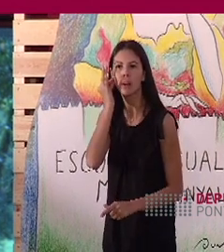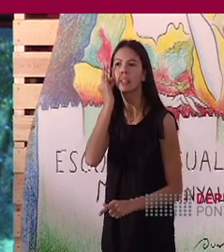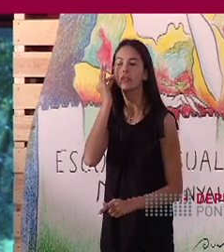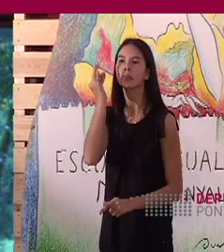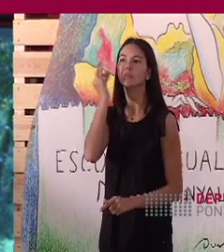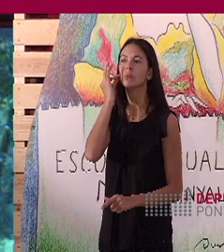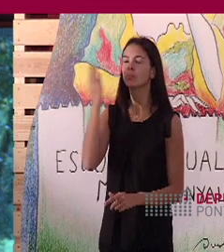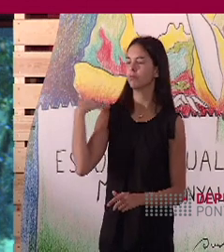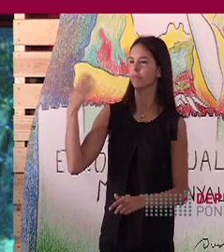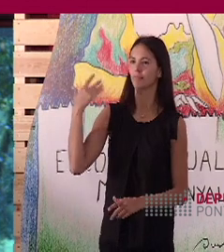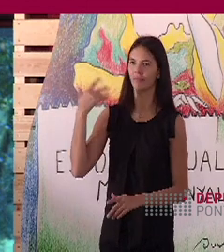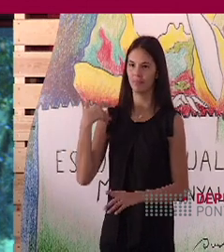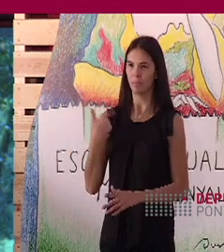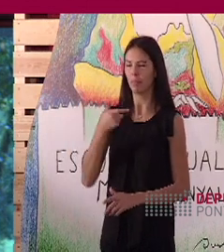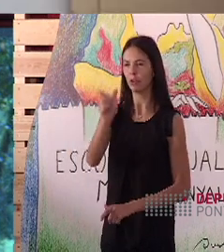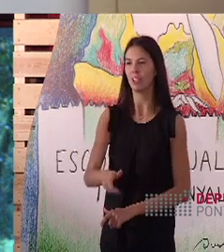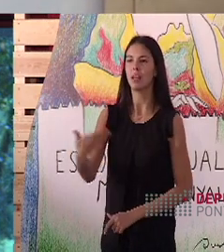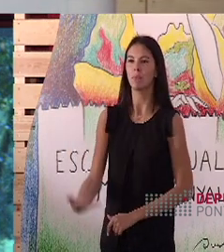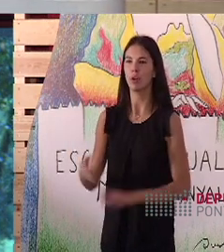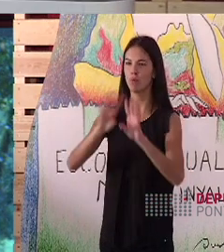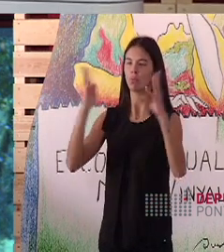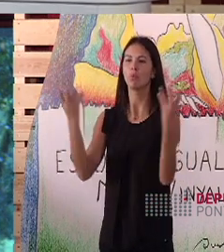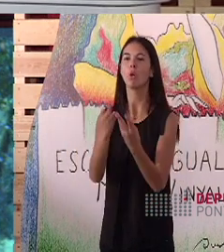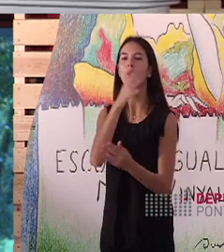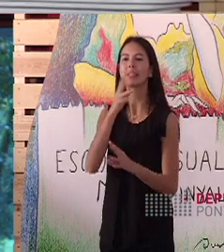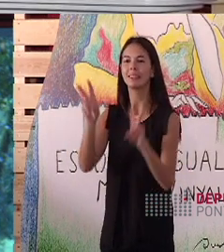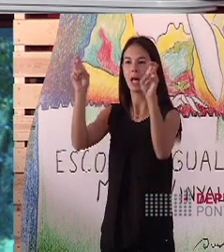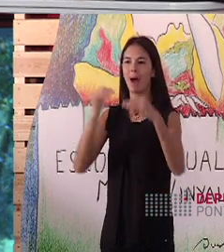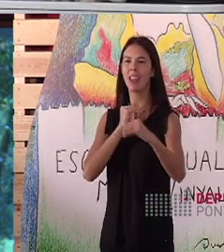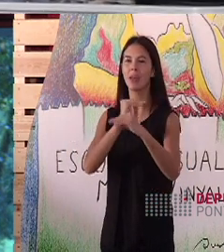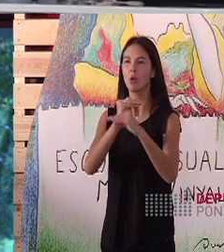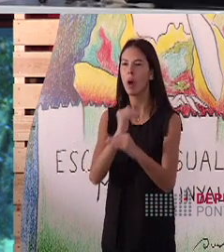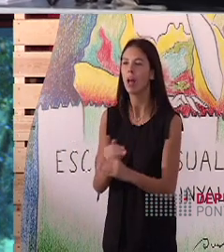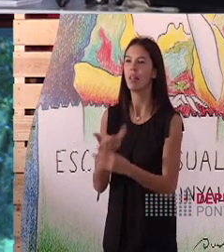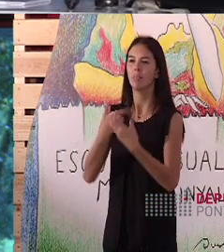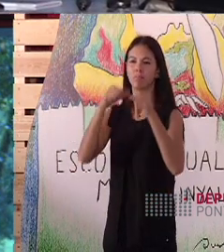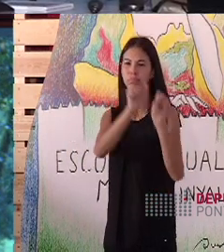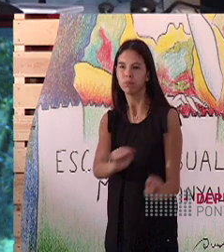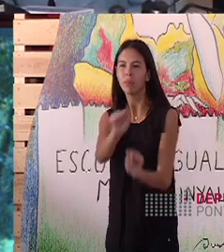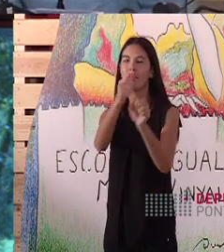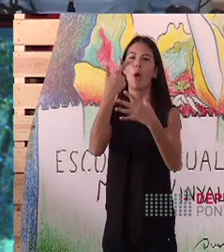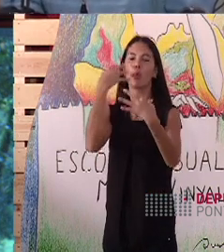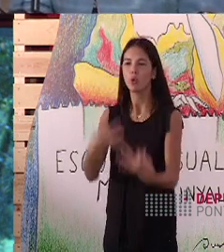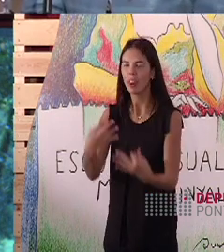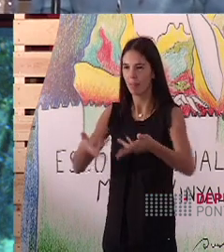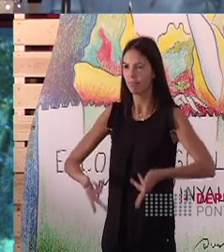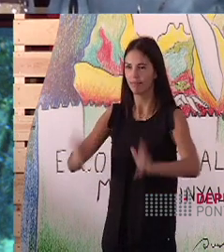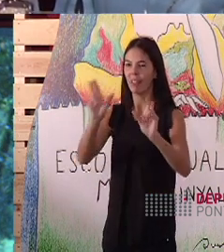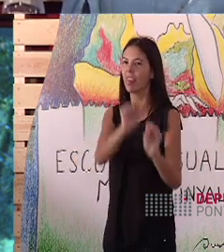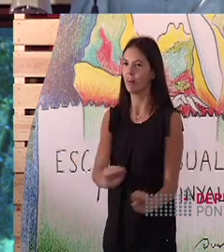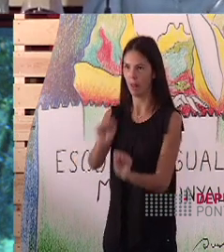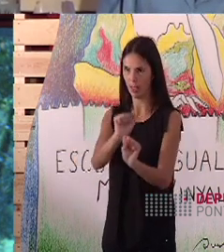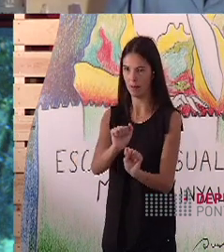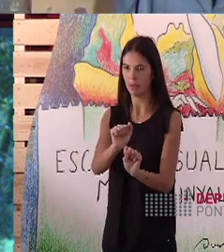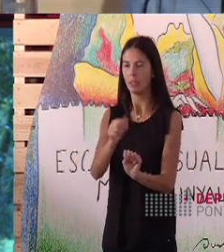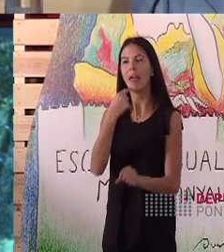que tiveron un lugar no mundo defendendo a igualdade, a xustiza e a liberdade, e